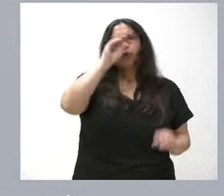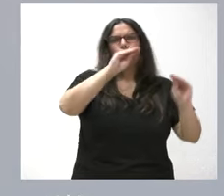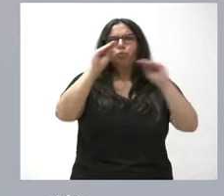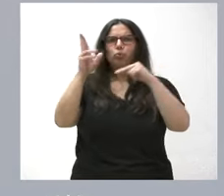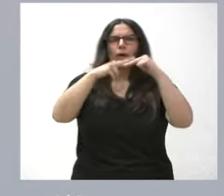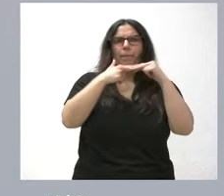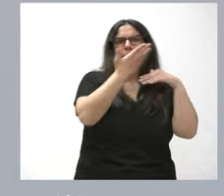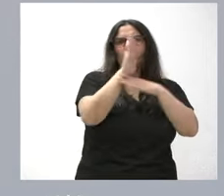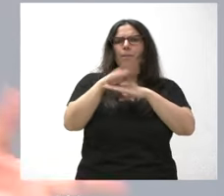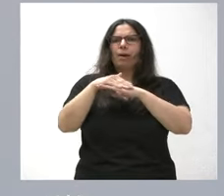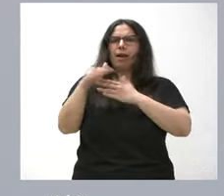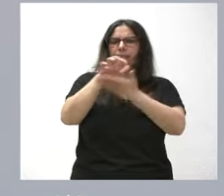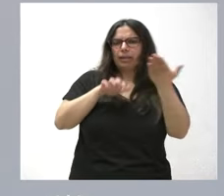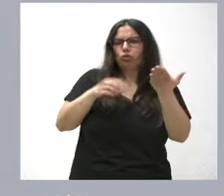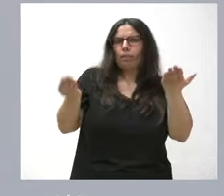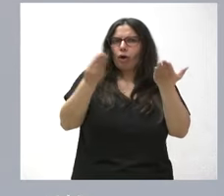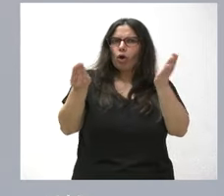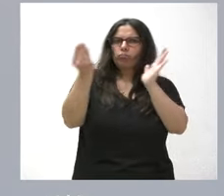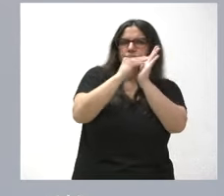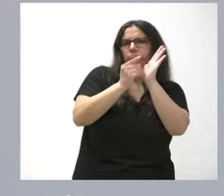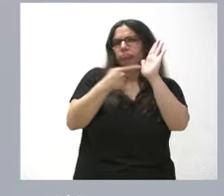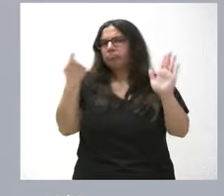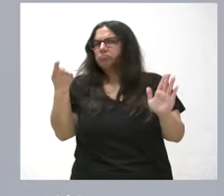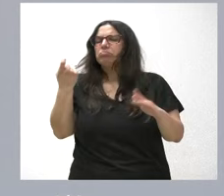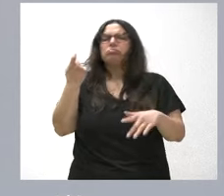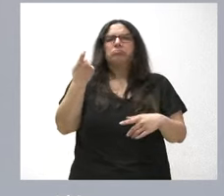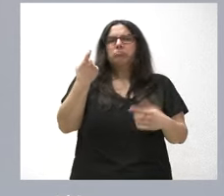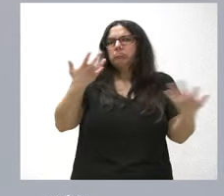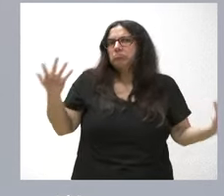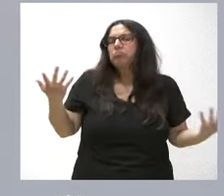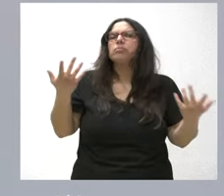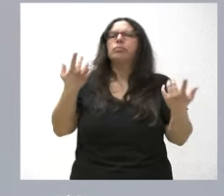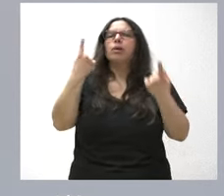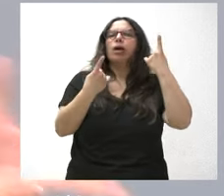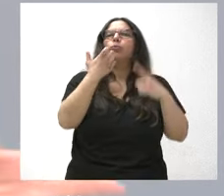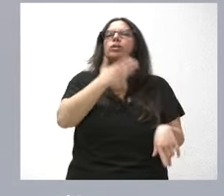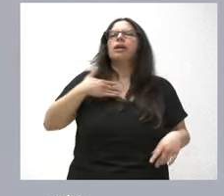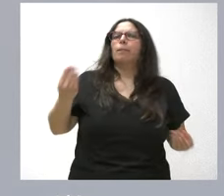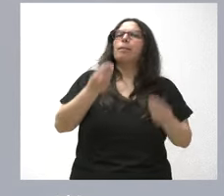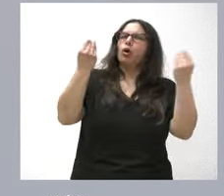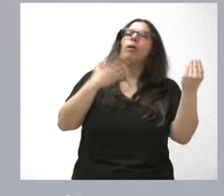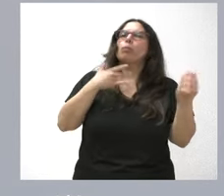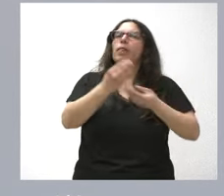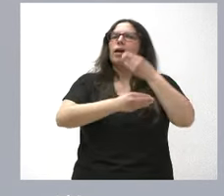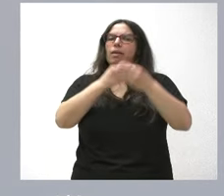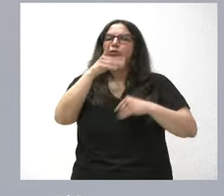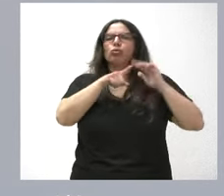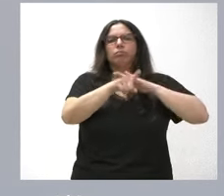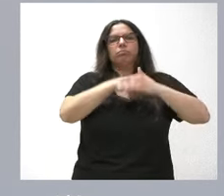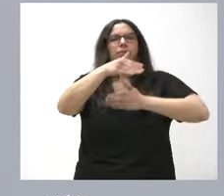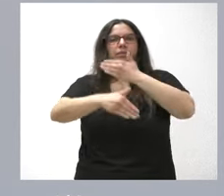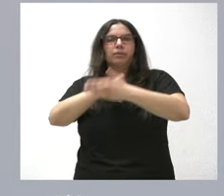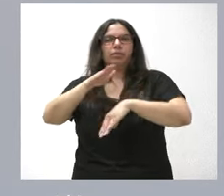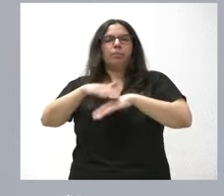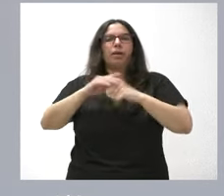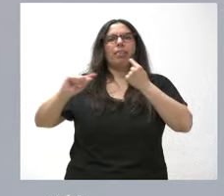enmiendas para mejorar el texto. Cualquiera que pueda tener una posición que intente mejorar el texto lo puede hacer, y para eso está el trámite